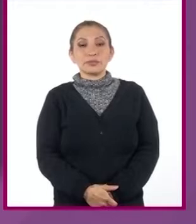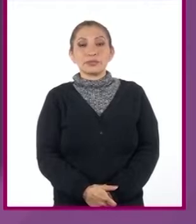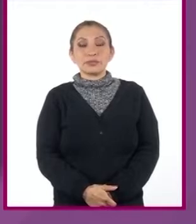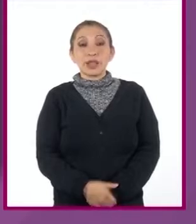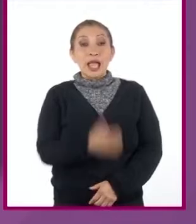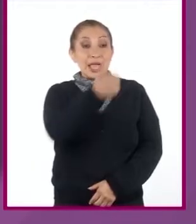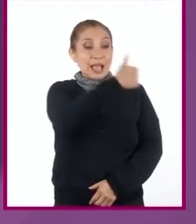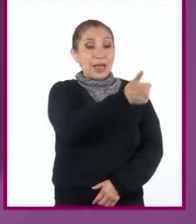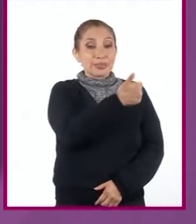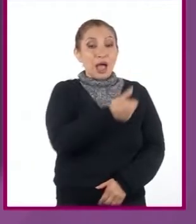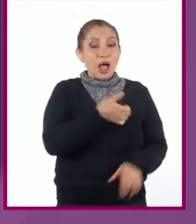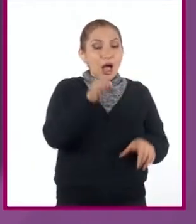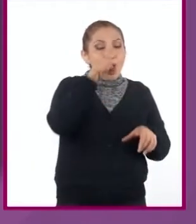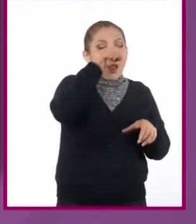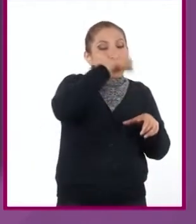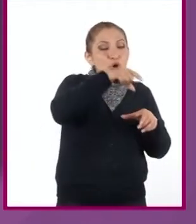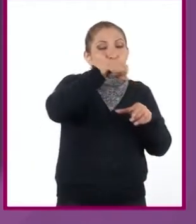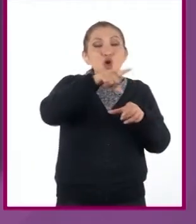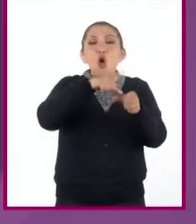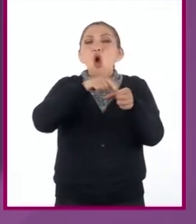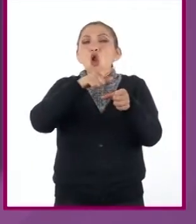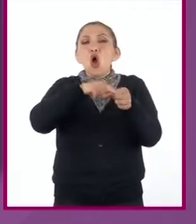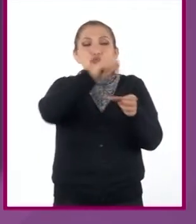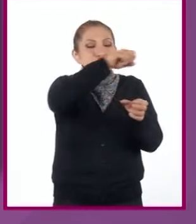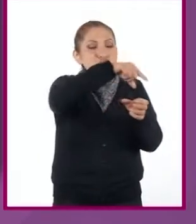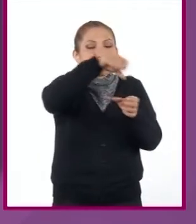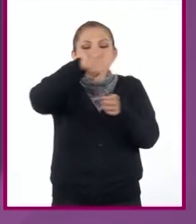Agregamos a cada uno un poco de colorante.